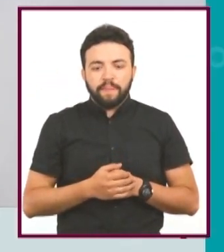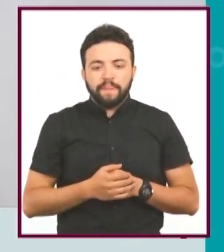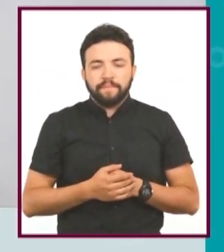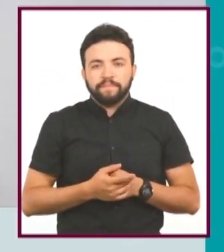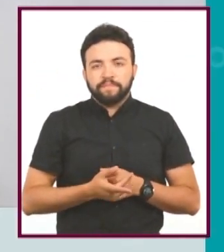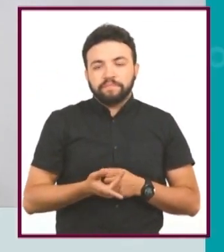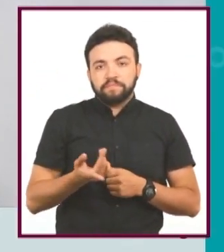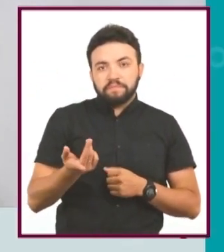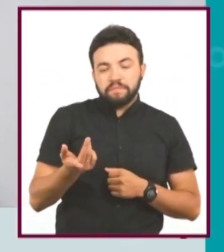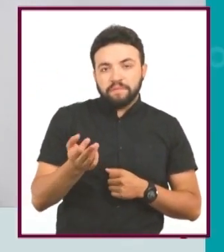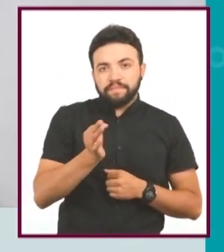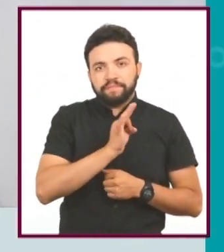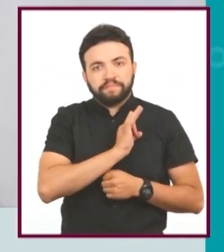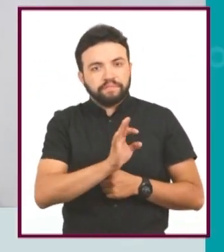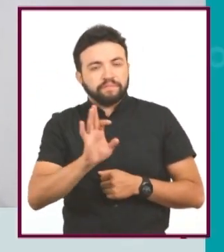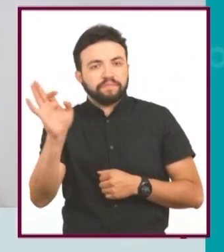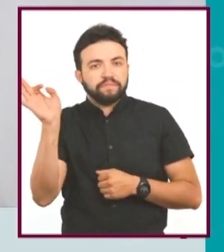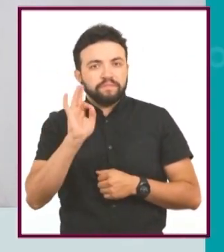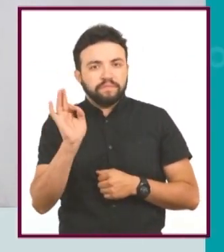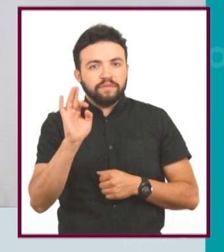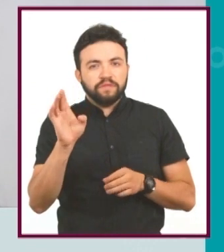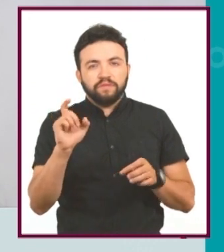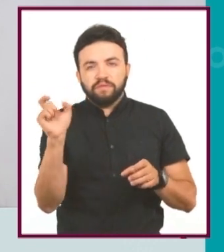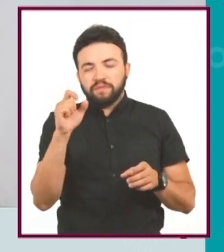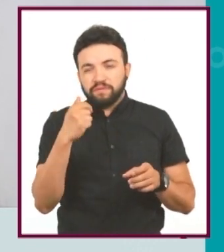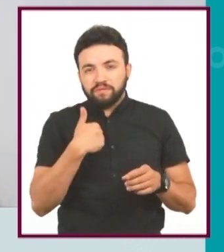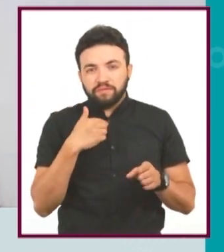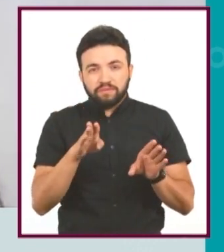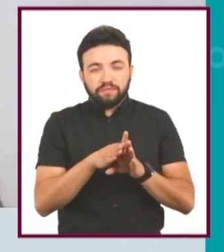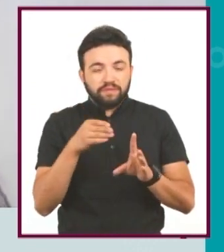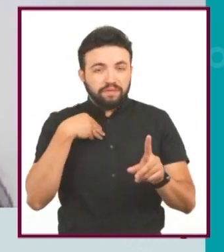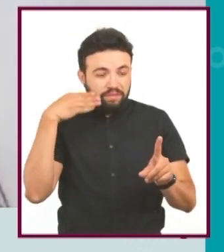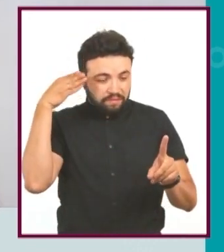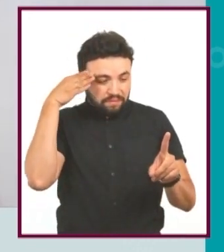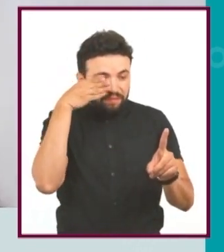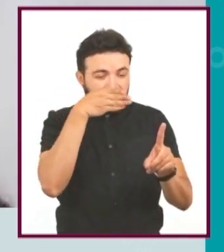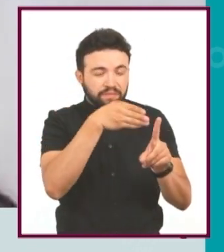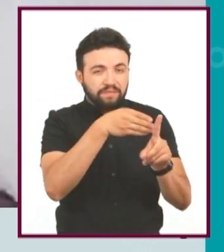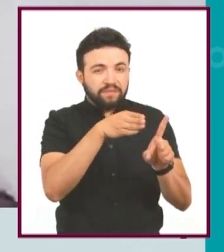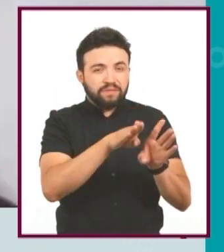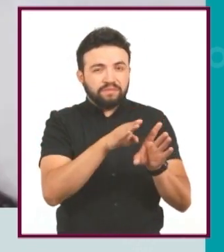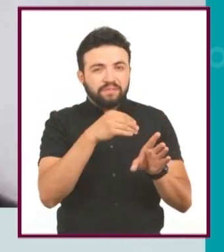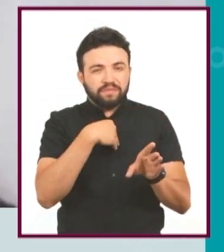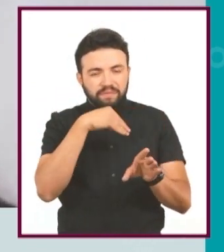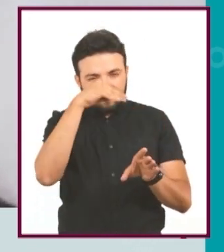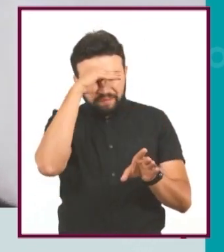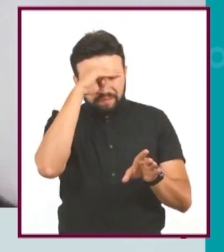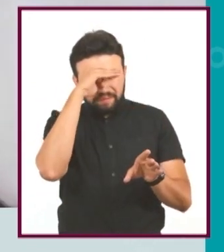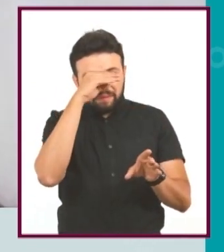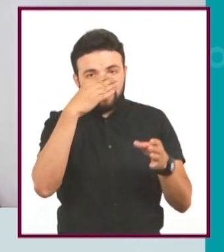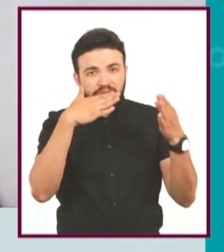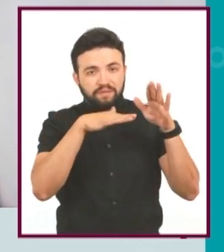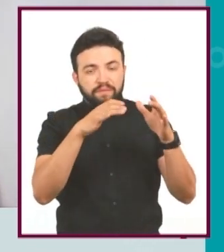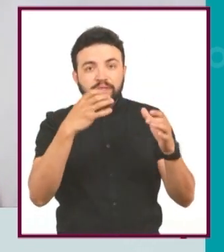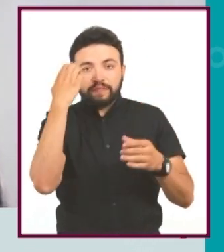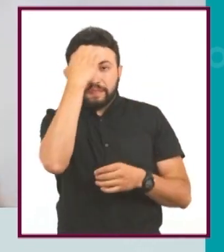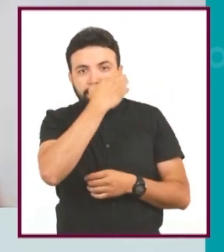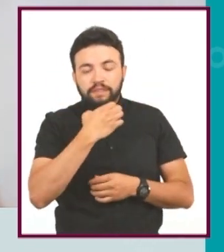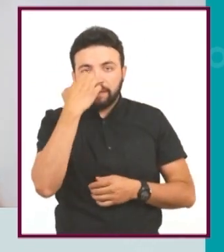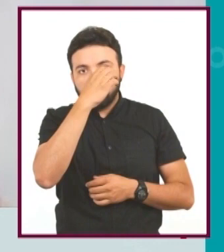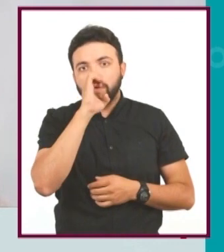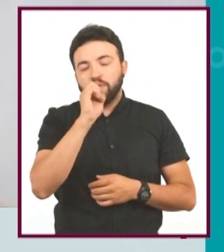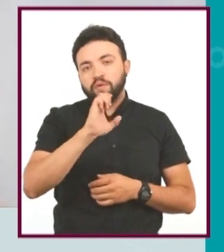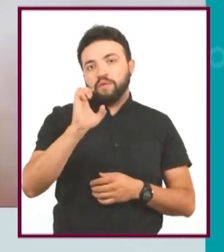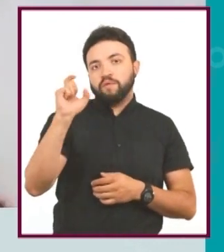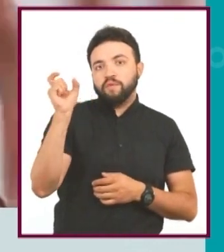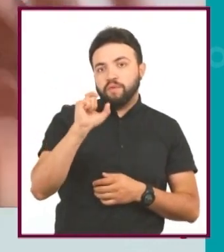Puede que cuando esté concentrándome como para hacer un examen o cuando me sienta